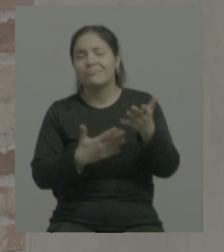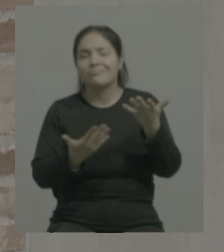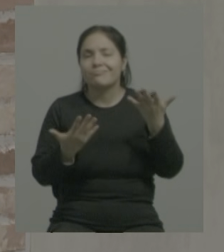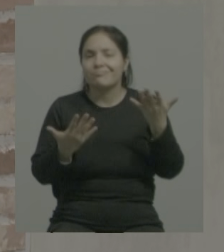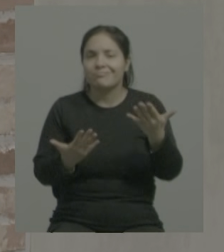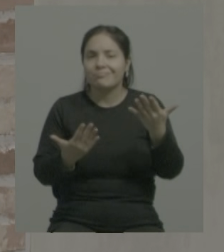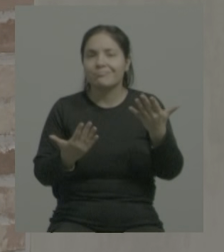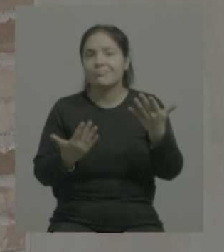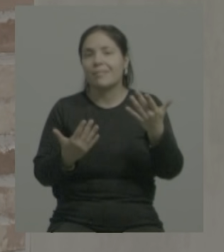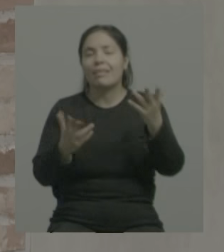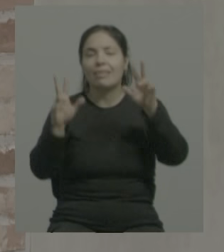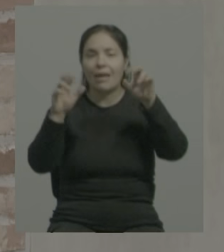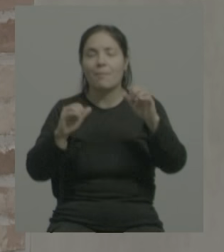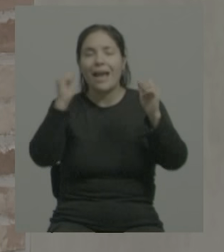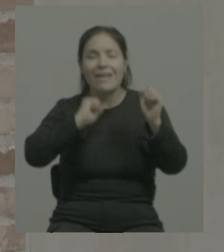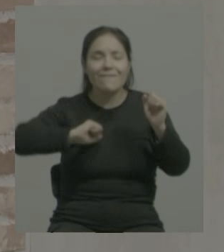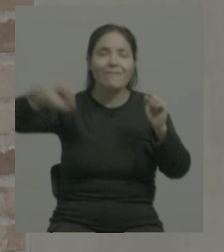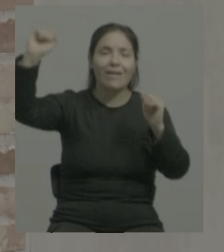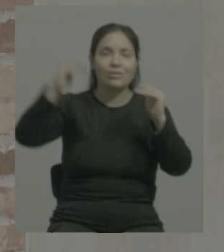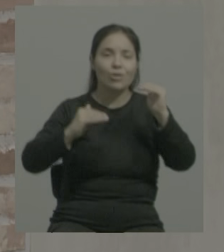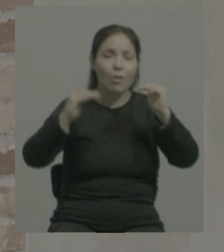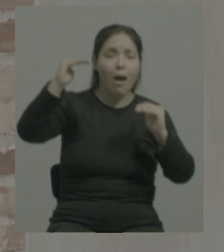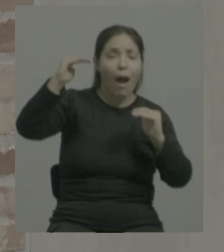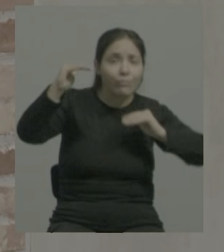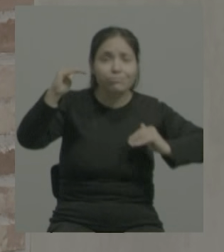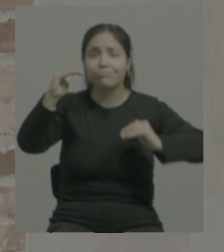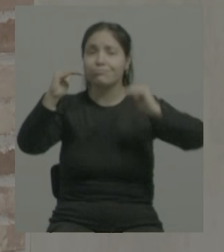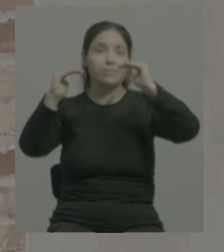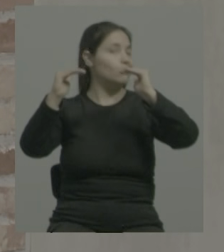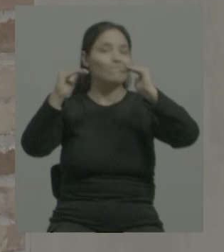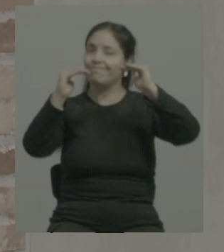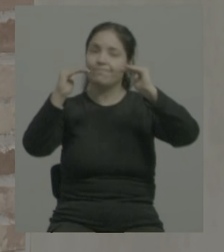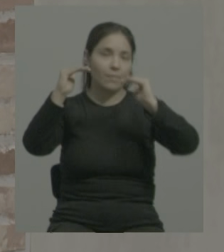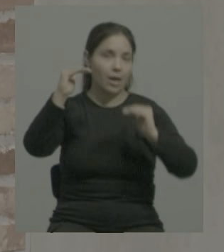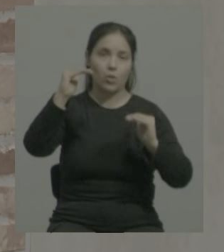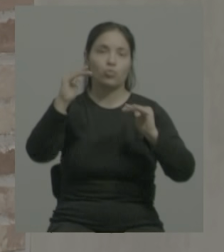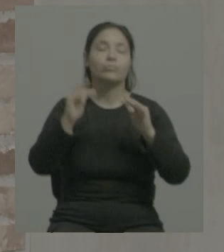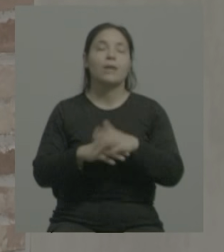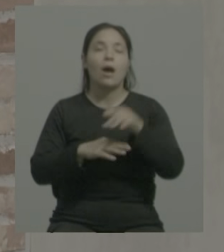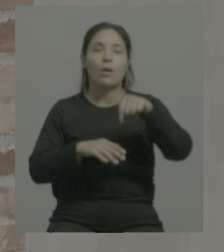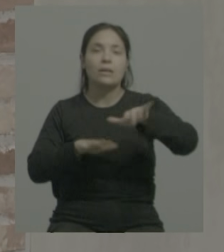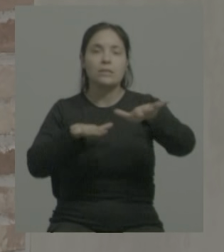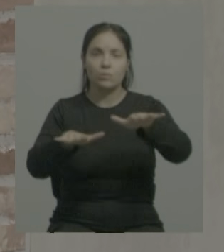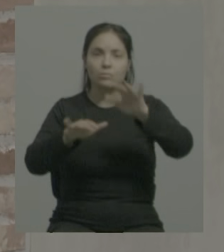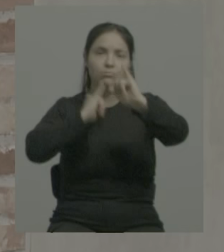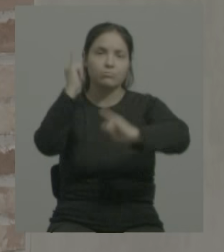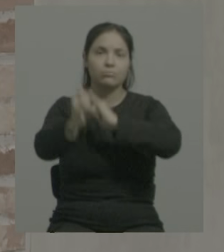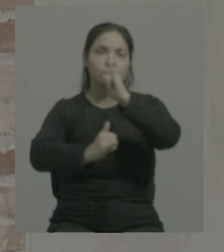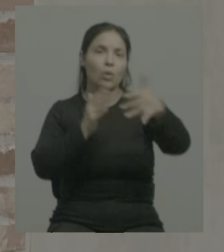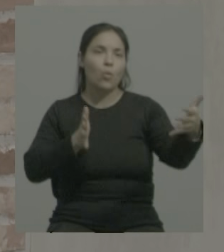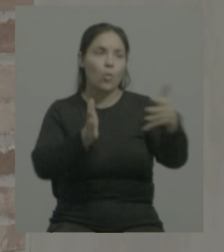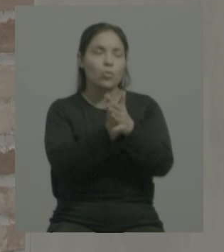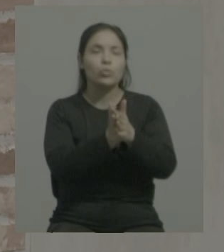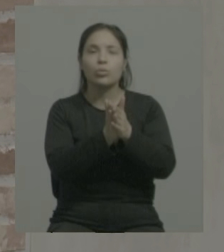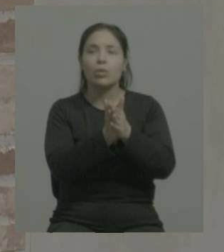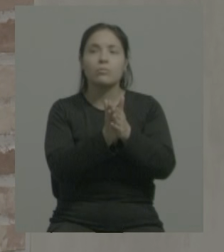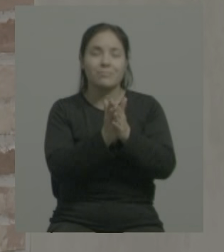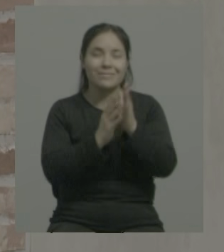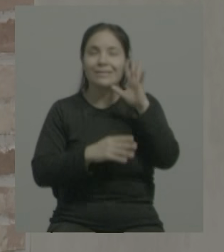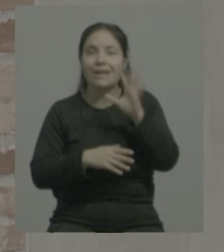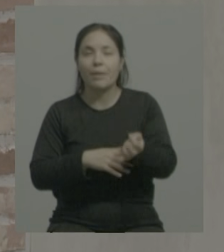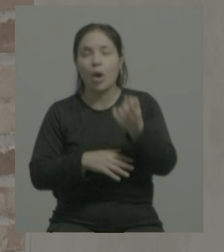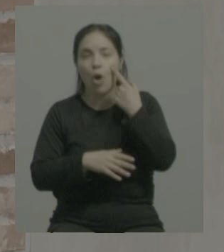lo que ha sido la inflación de este último tiempo. Vamos a hablar de este tema y de cómo está el panorama. En este bloque lo vamos a hacer para saber un poco cómo